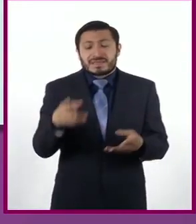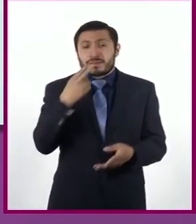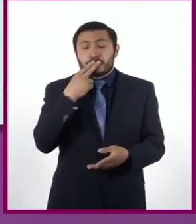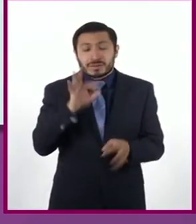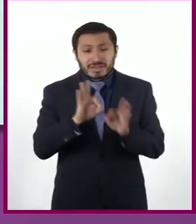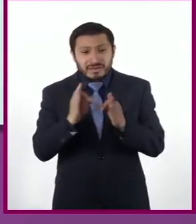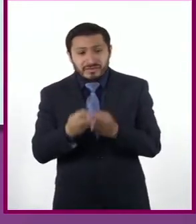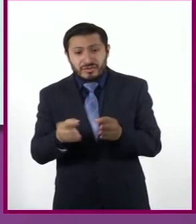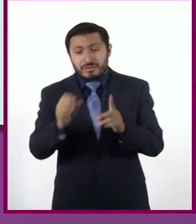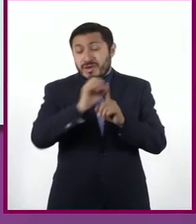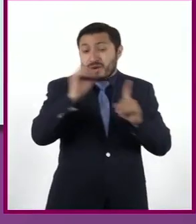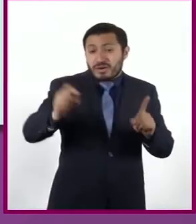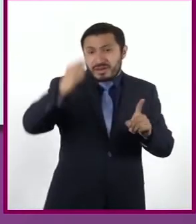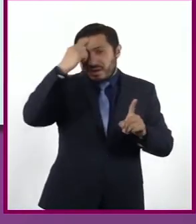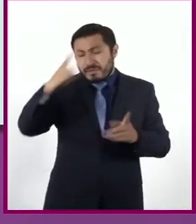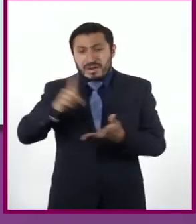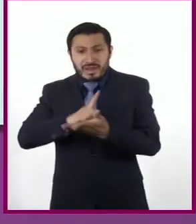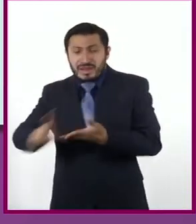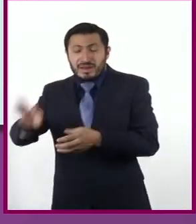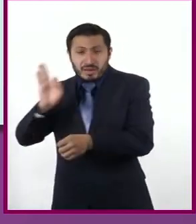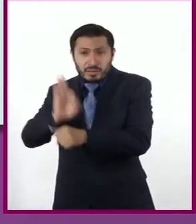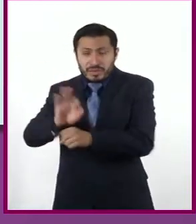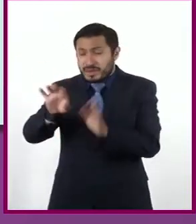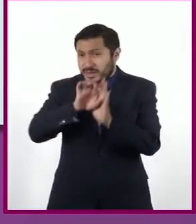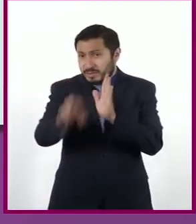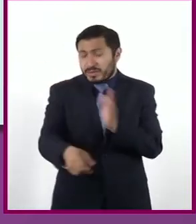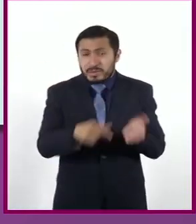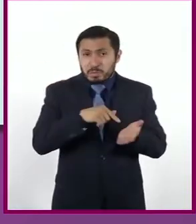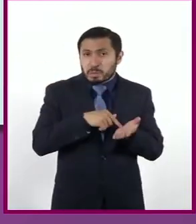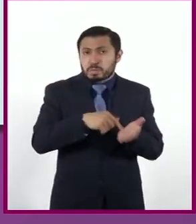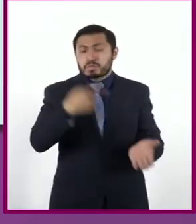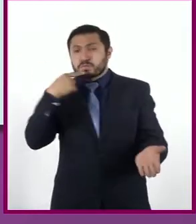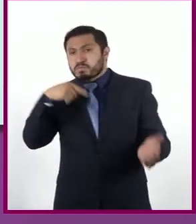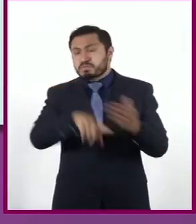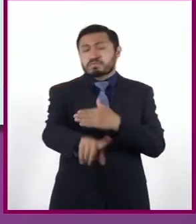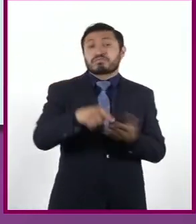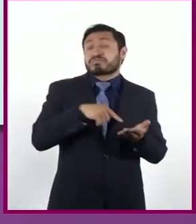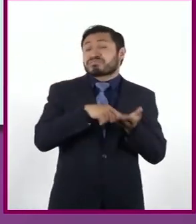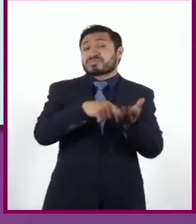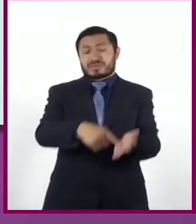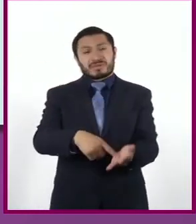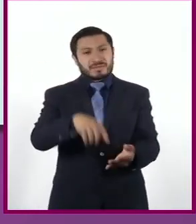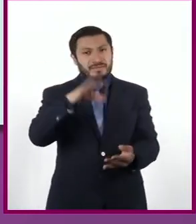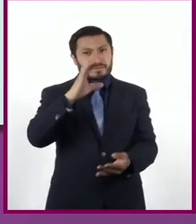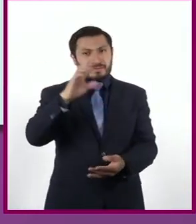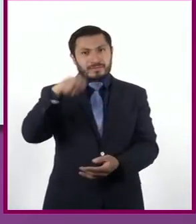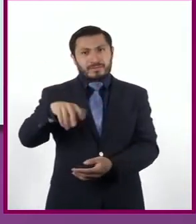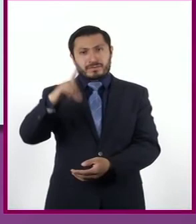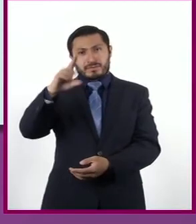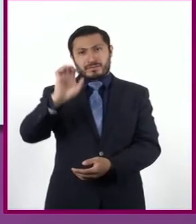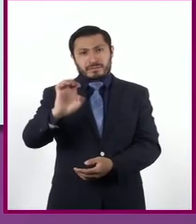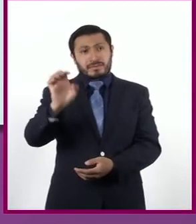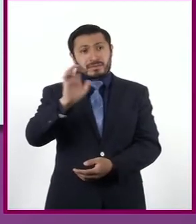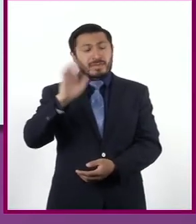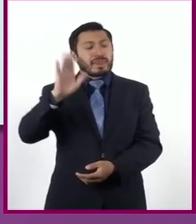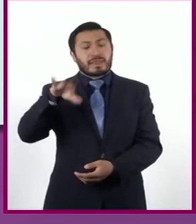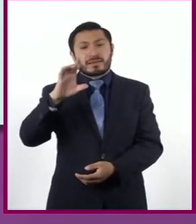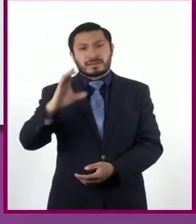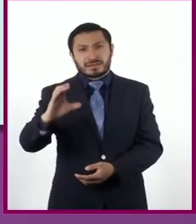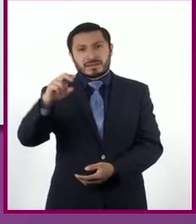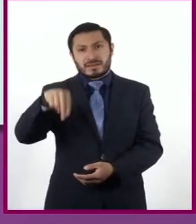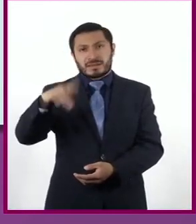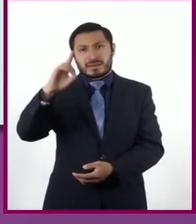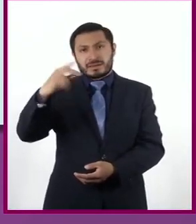defender nuestros derechos, como presentar una queja ante la CNDH, cuando se me discrimina o se afecta mi